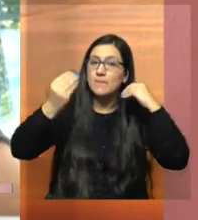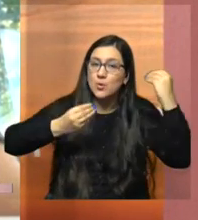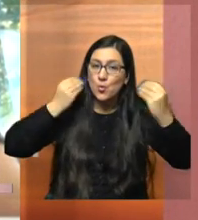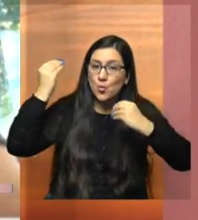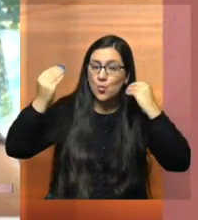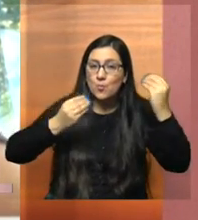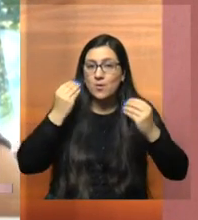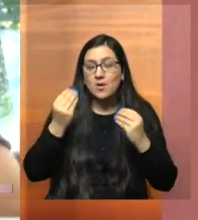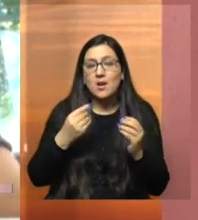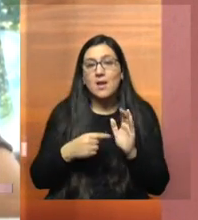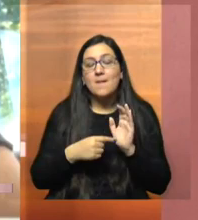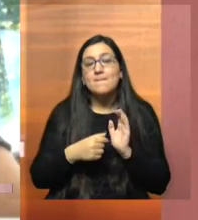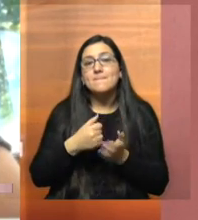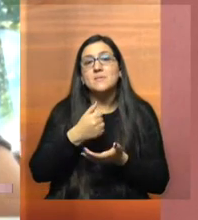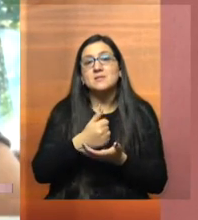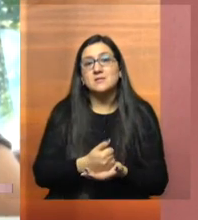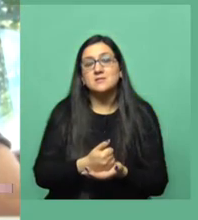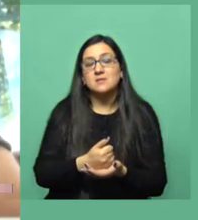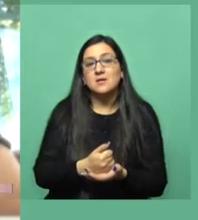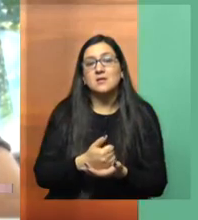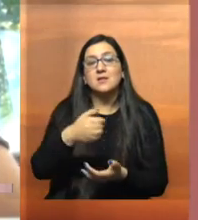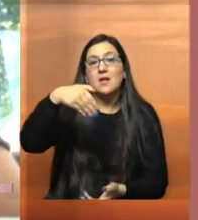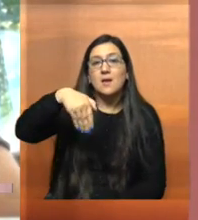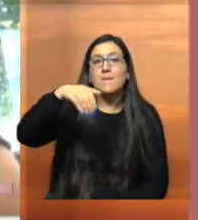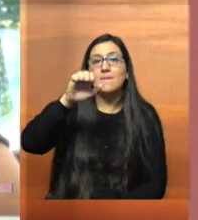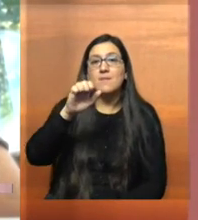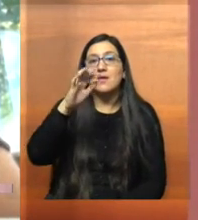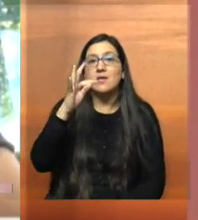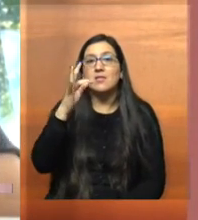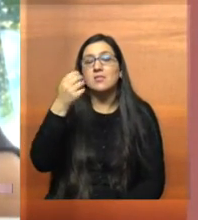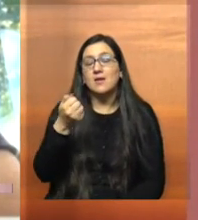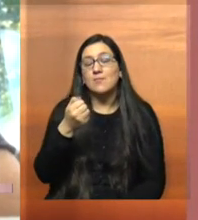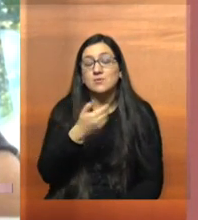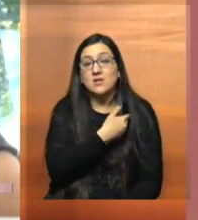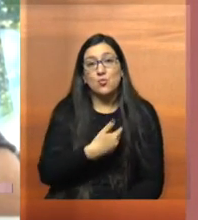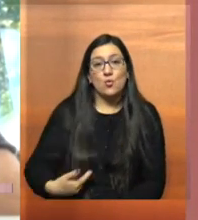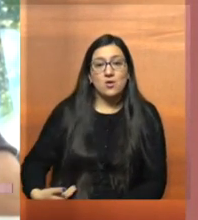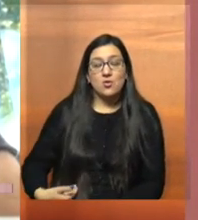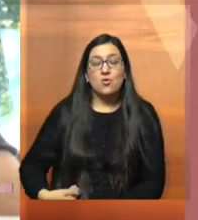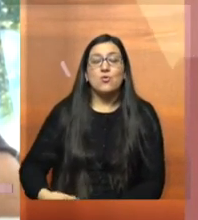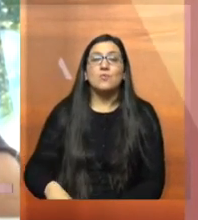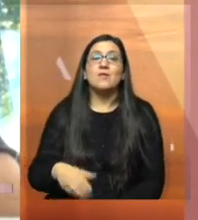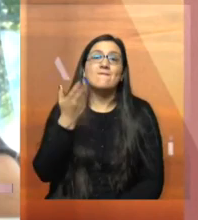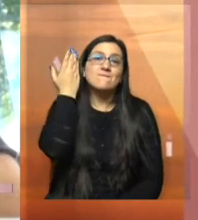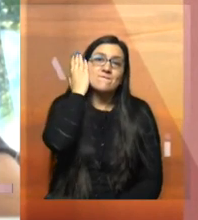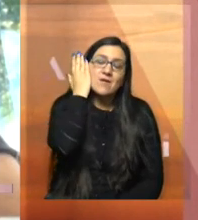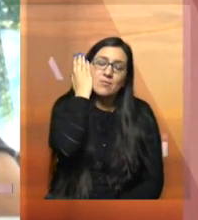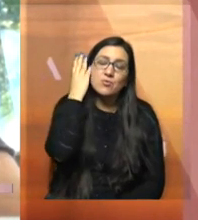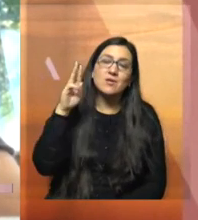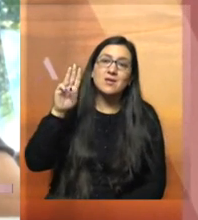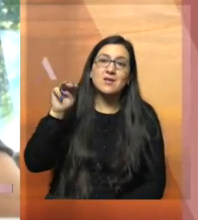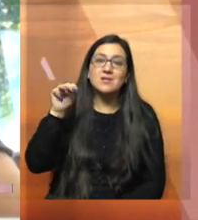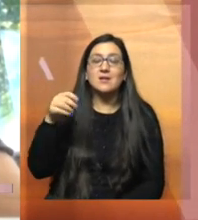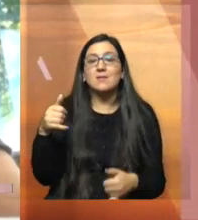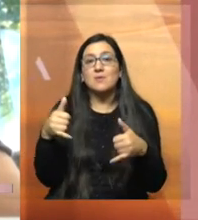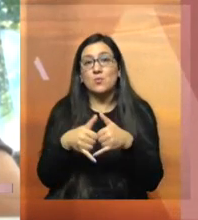la fuerte presencia que tiene el conglomerado de Meta, que es el dueño de Facebook, Instagram, WhatsApp. Se ha convertido en una plataforma que concentra